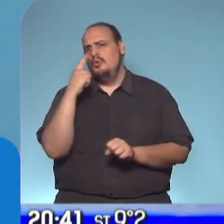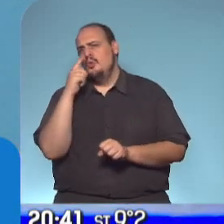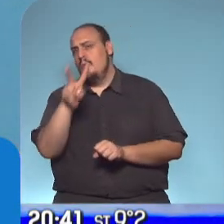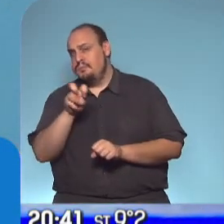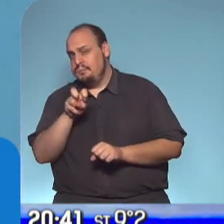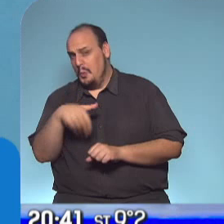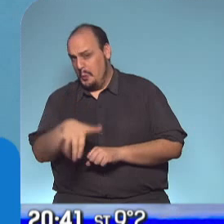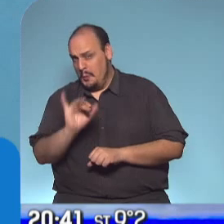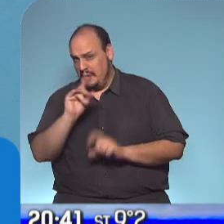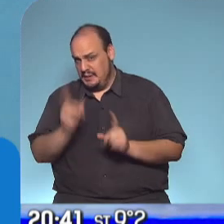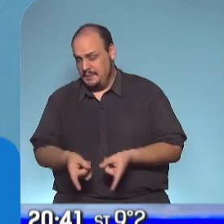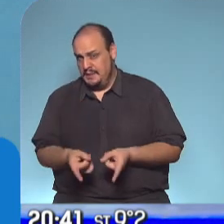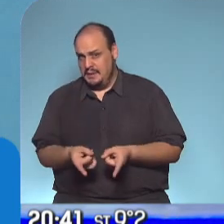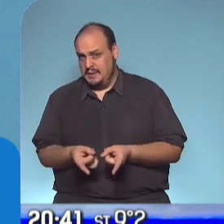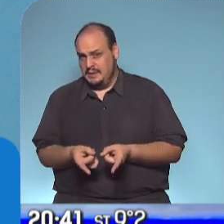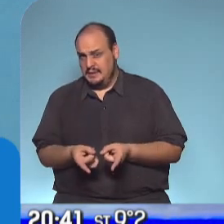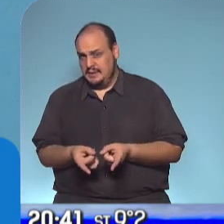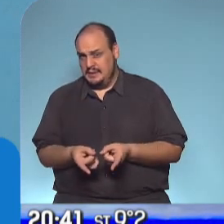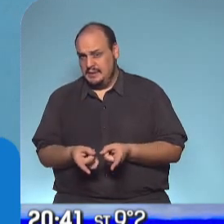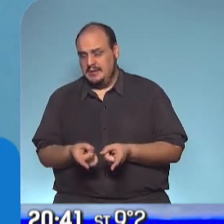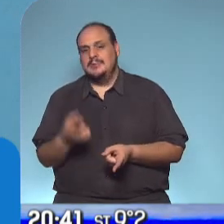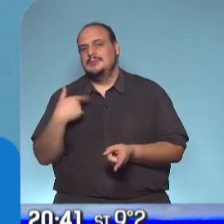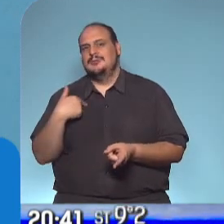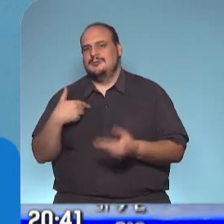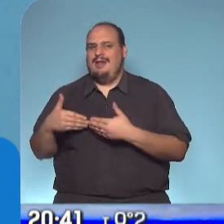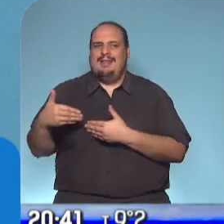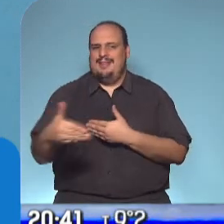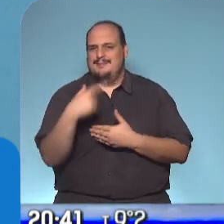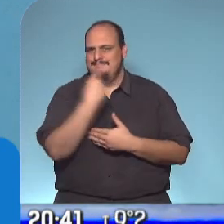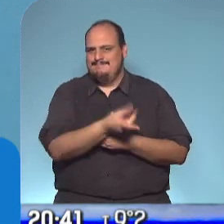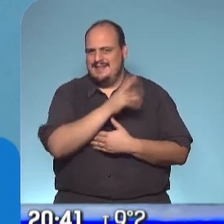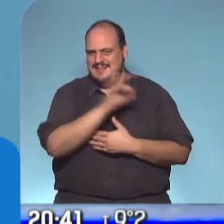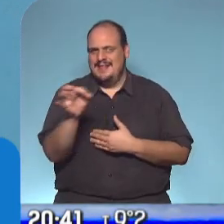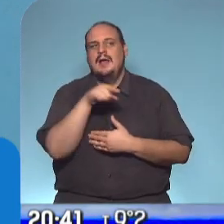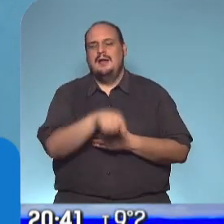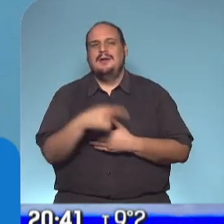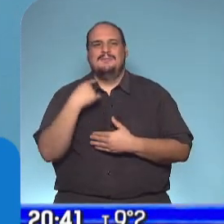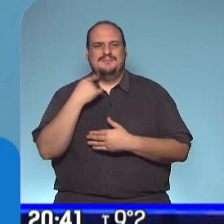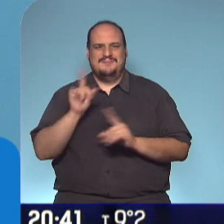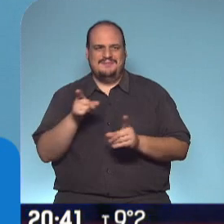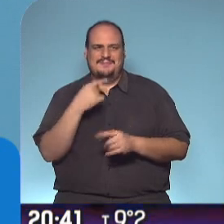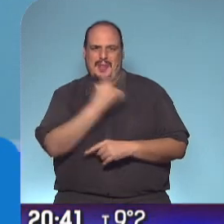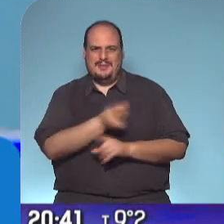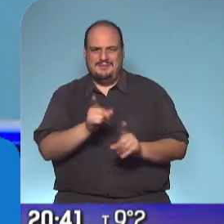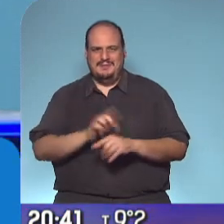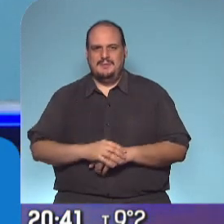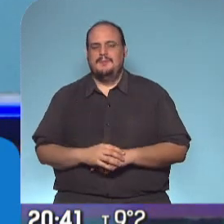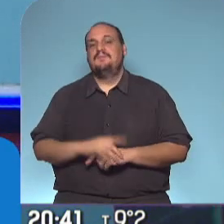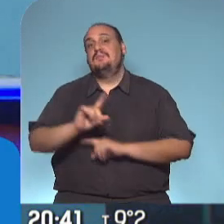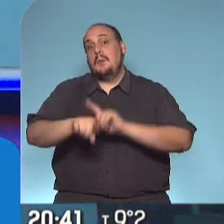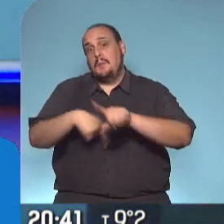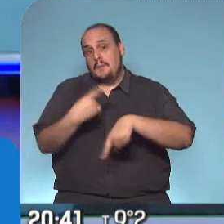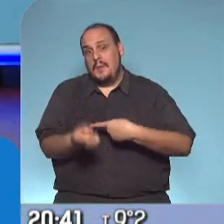también? No tenía que adelantarme, ya la gente iba a preguntar por el tema. Bueno, mañana empieza el